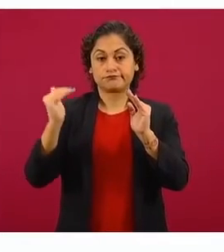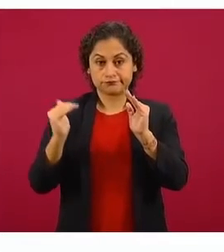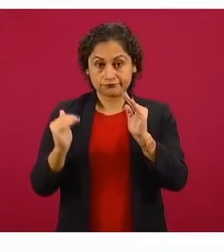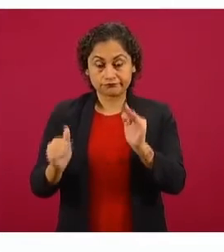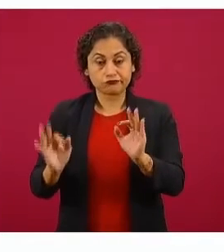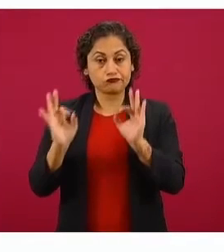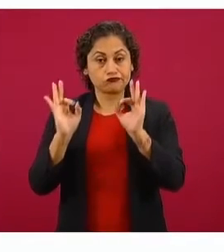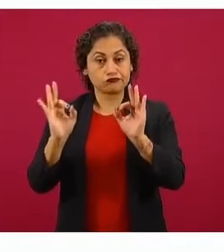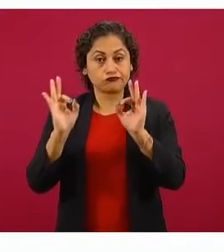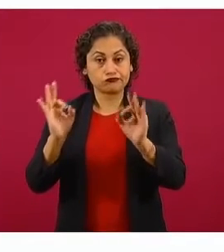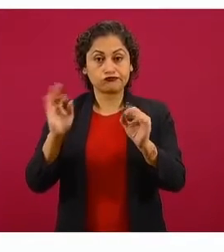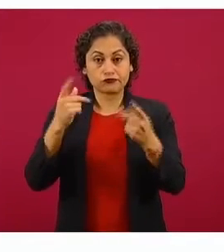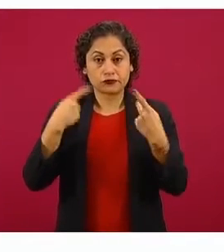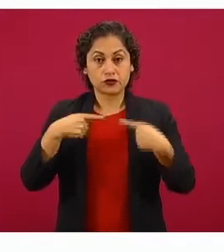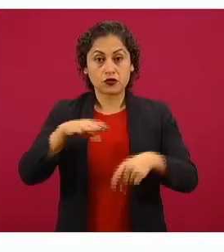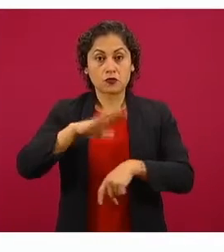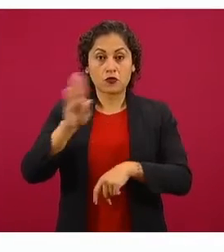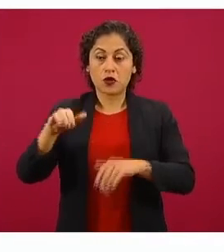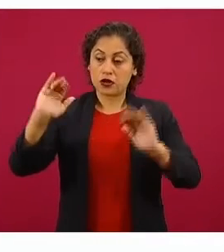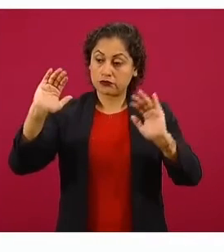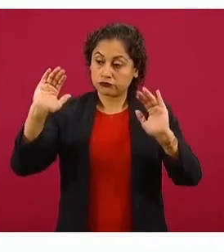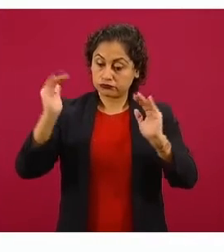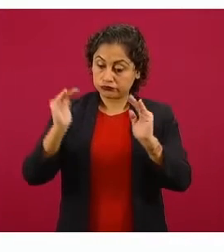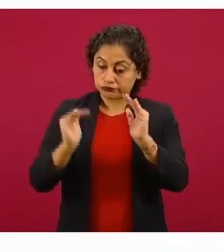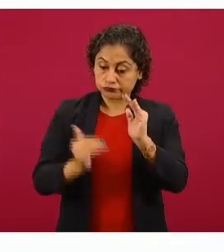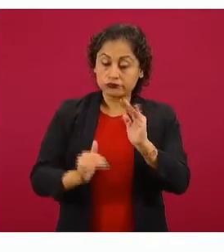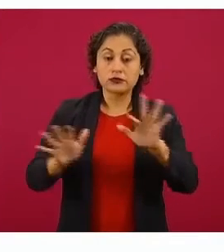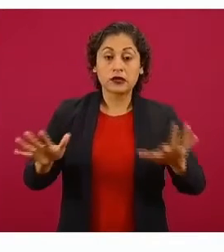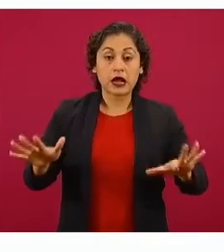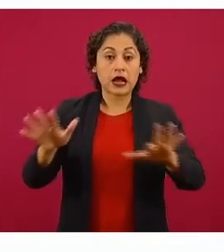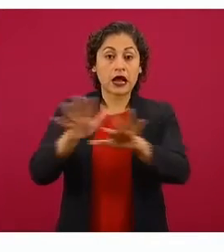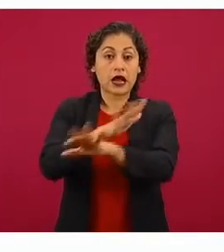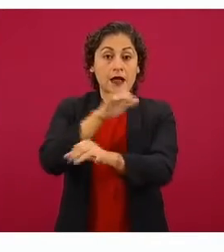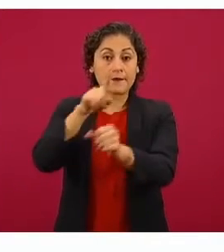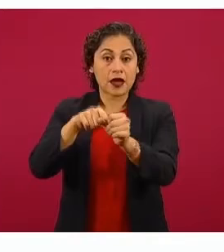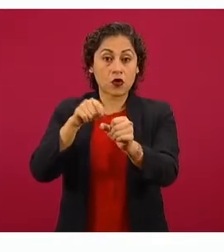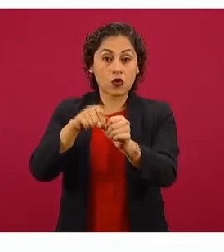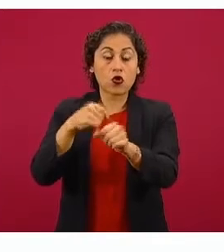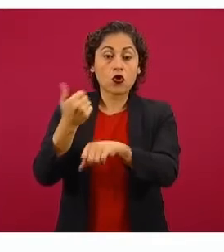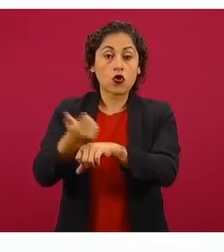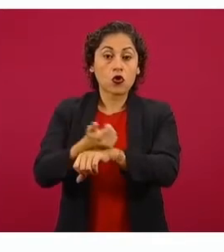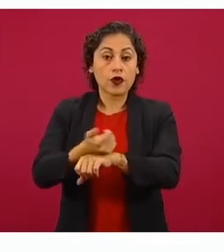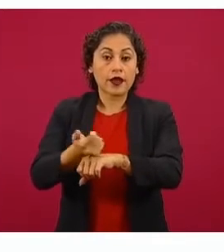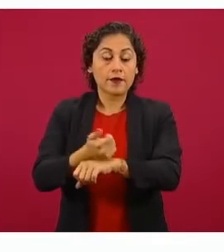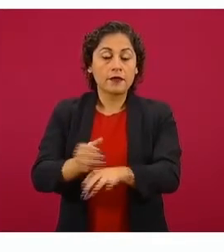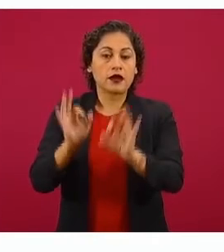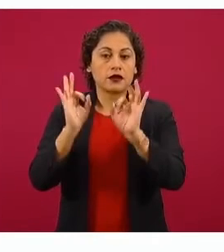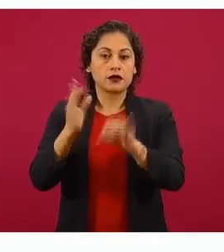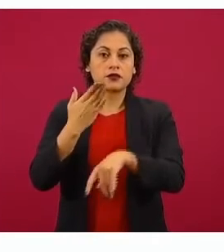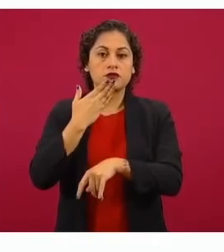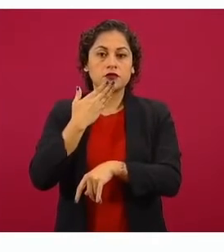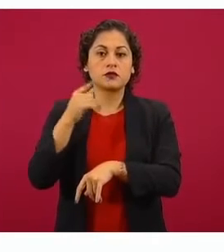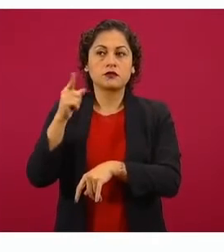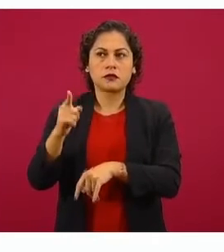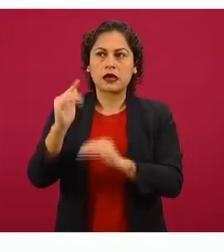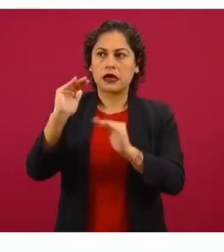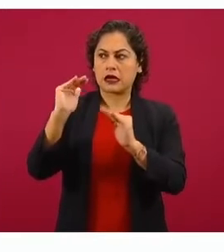las defunciones a la baja, pasa ya a semáforo amarillo, es la primera vez que lo logra a pesar de que tiene una tendencia de reducción muy